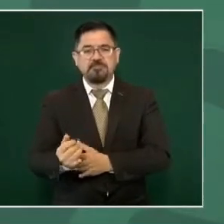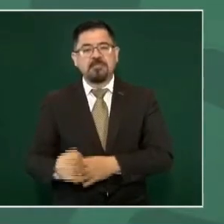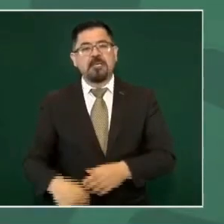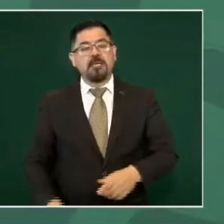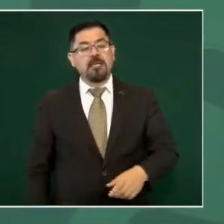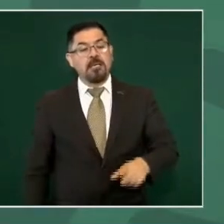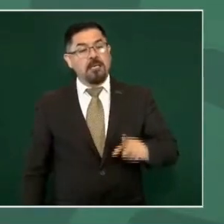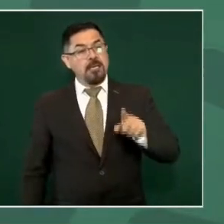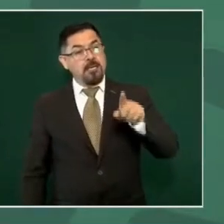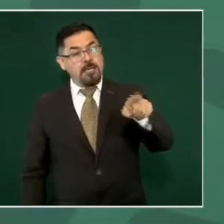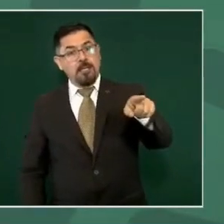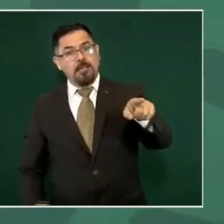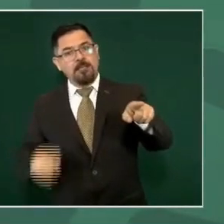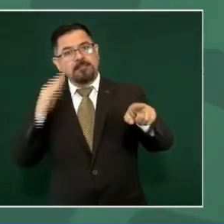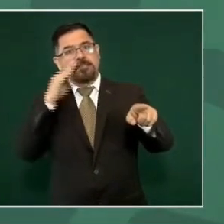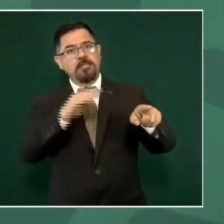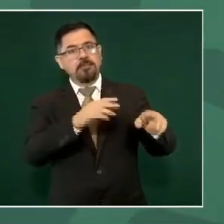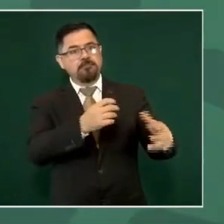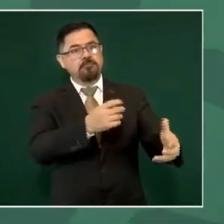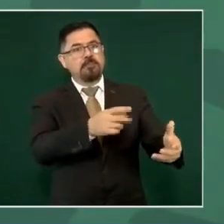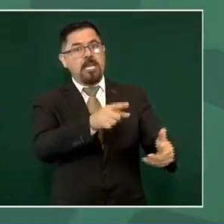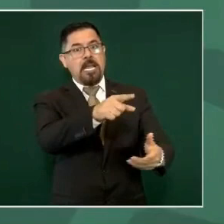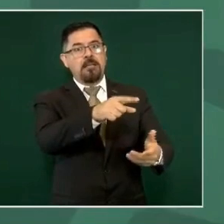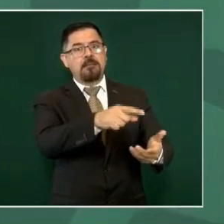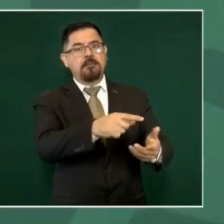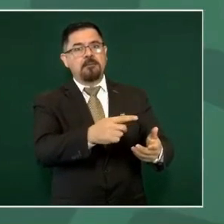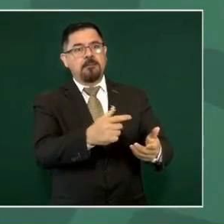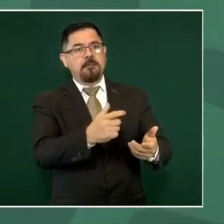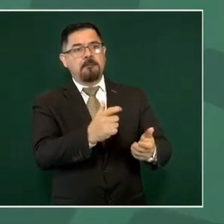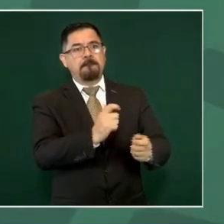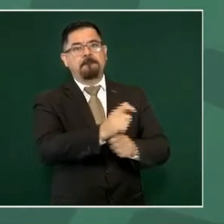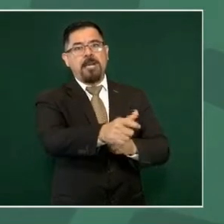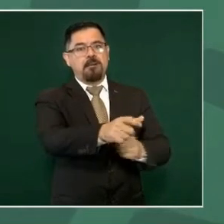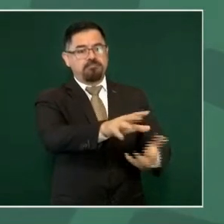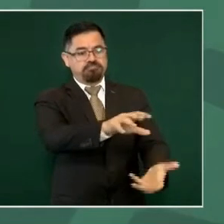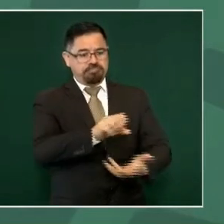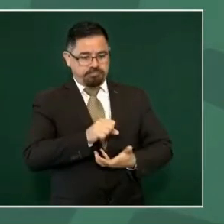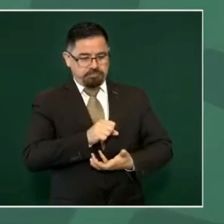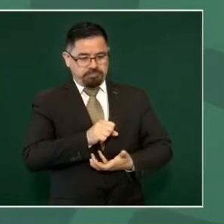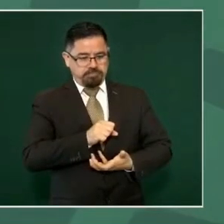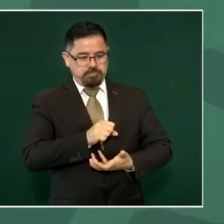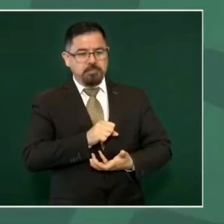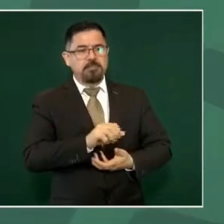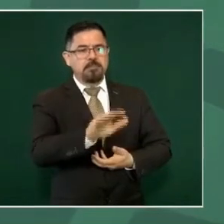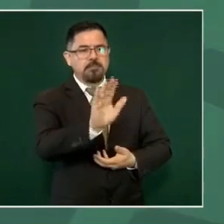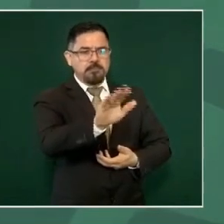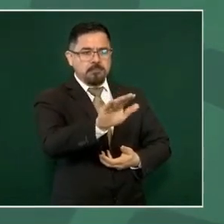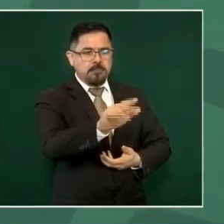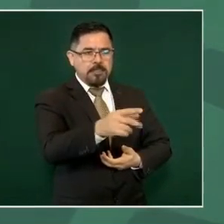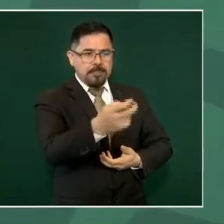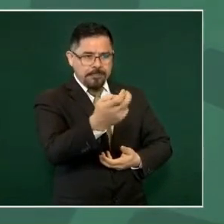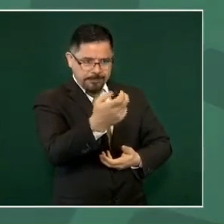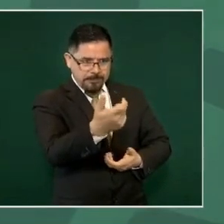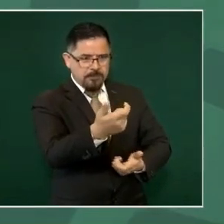Entonces, las plantas de Fertimex las vendió Salinas